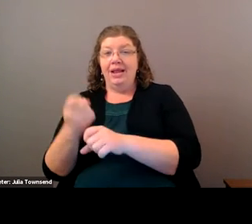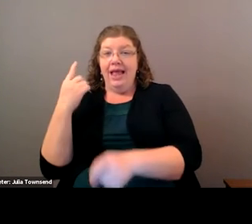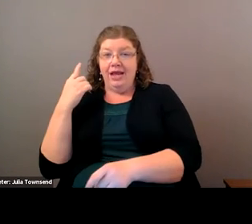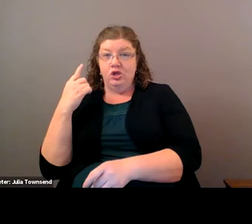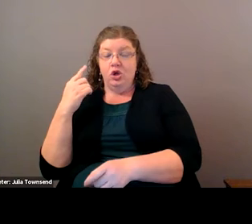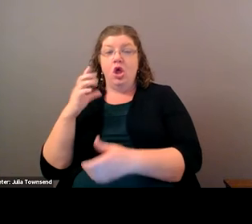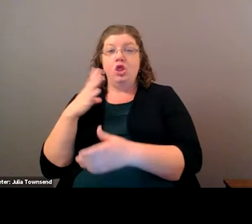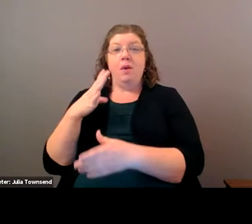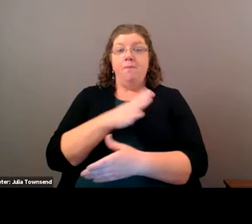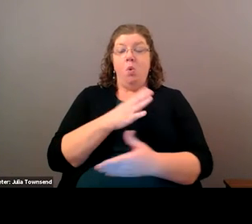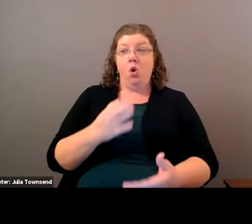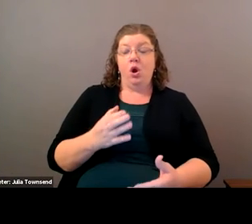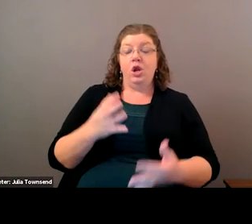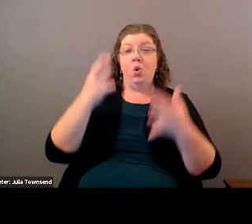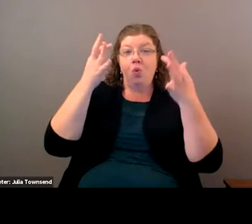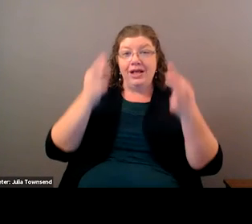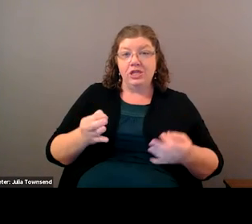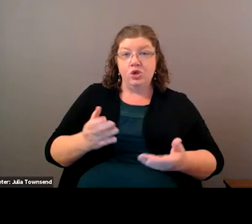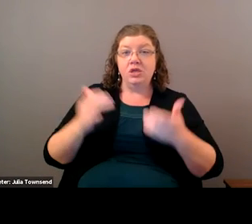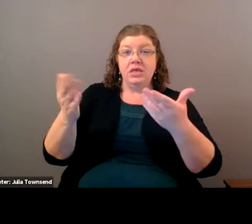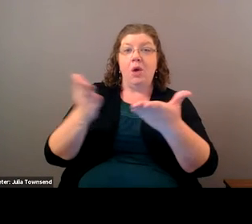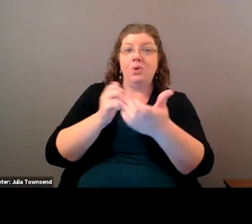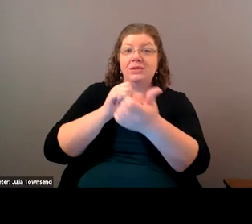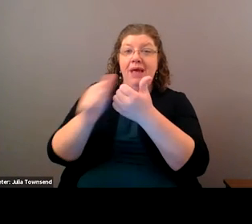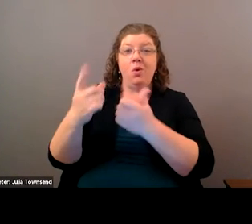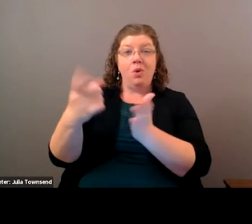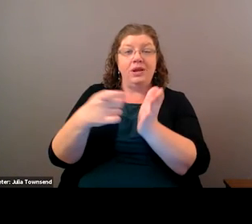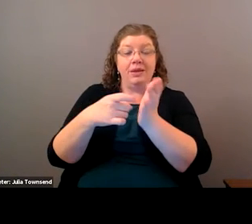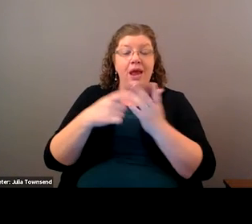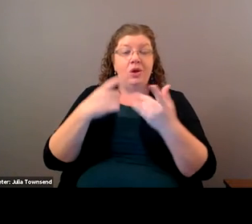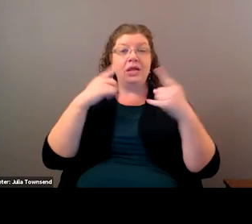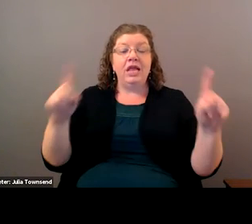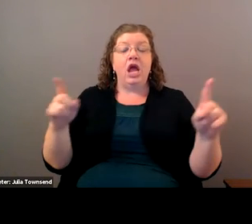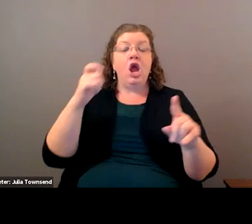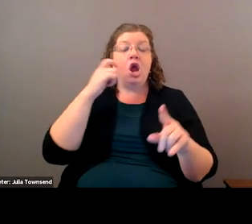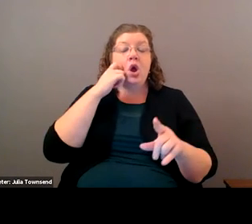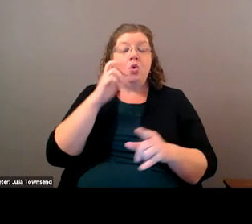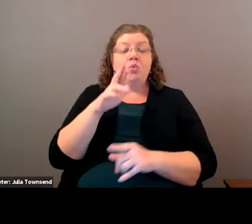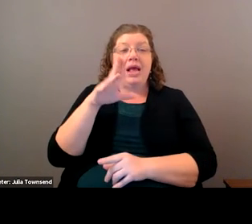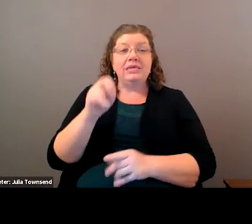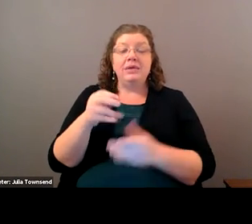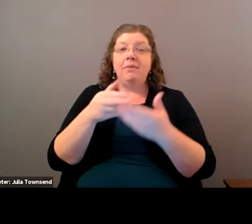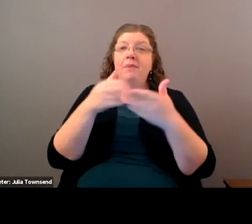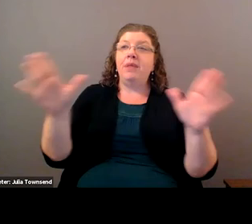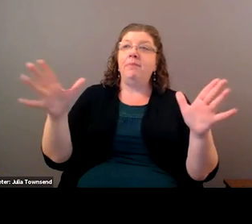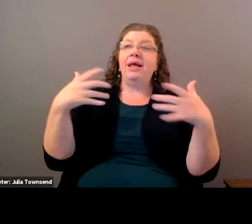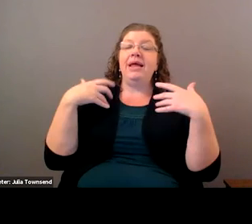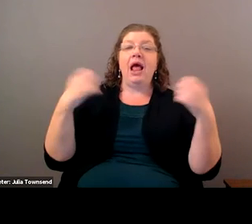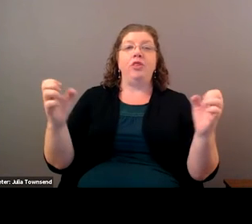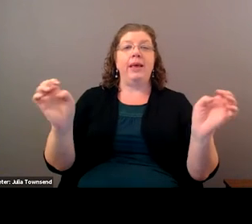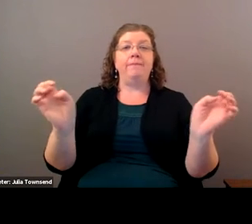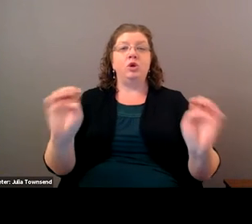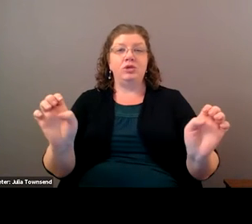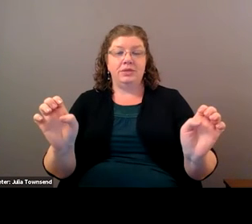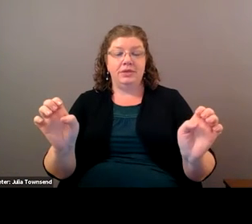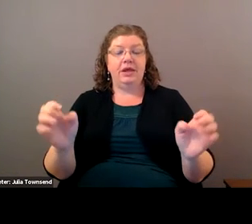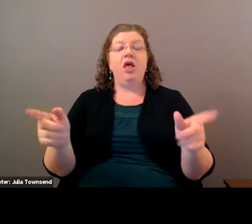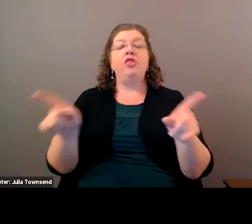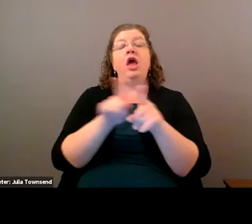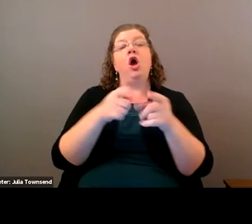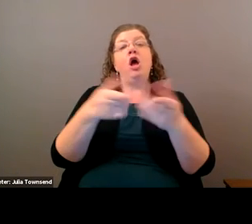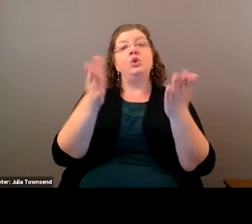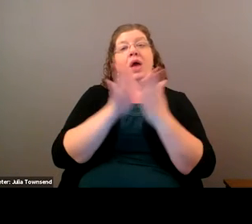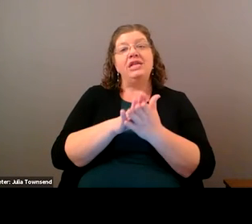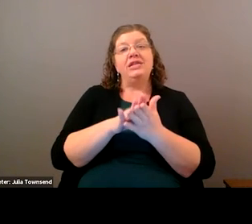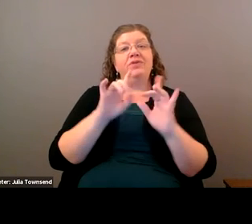Floyd, ustedes recordarán que Ustedes declararon que el racismo es